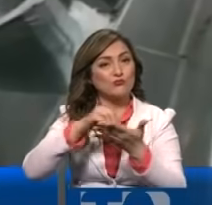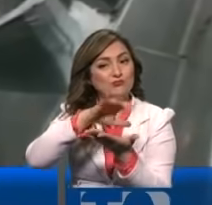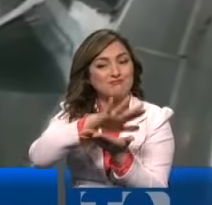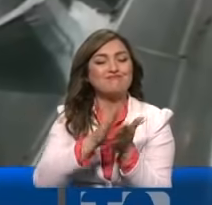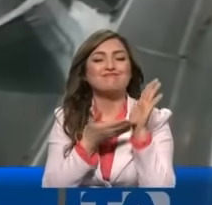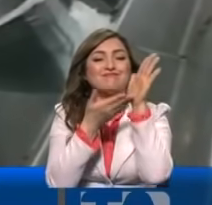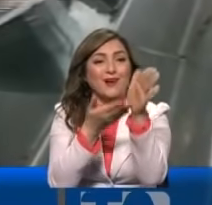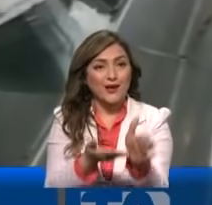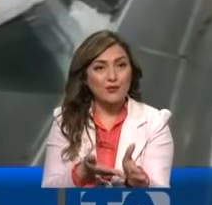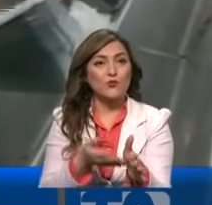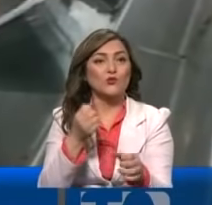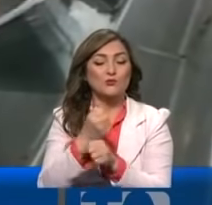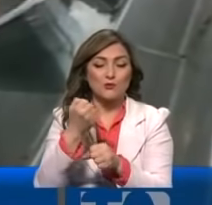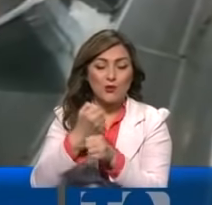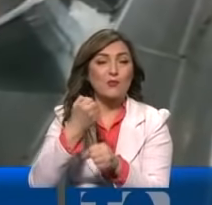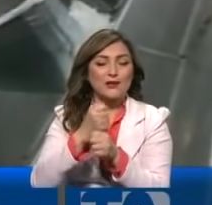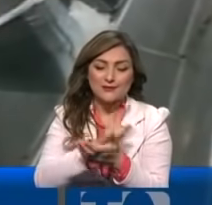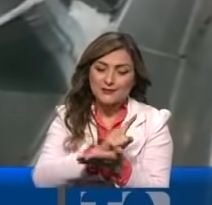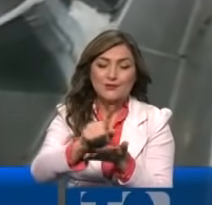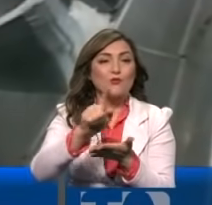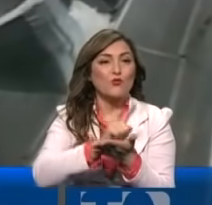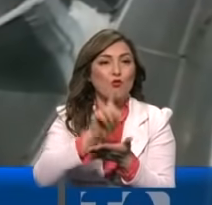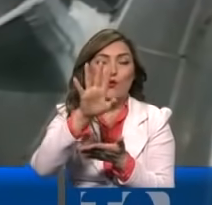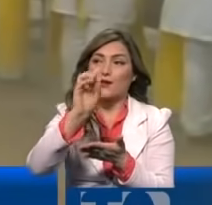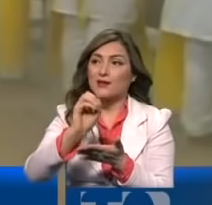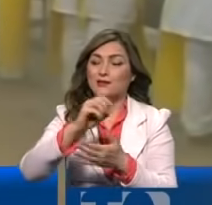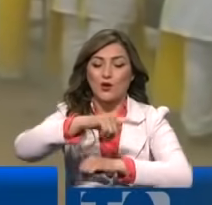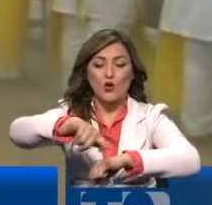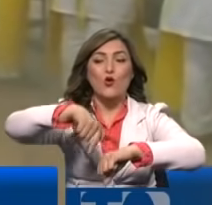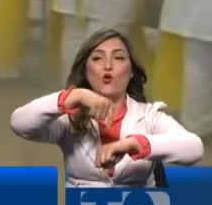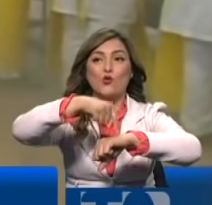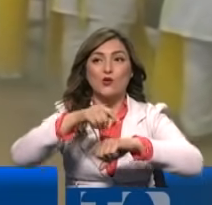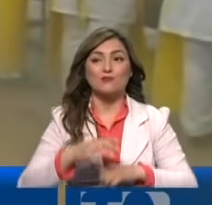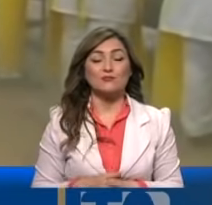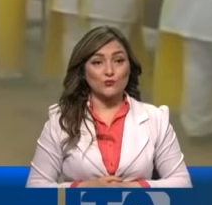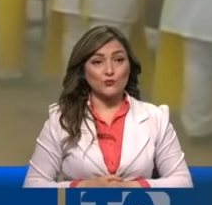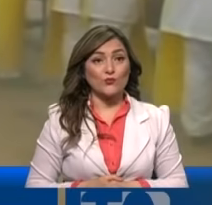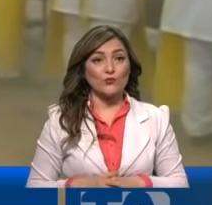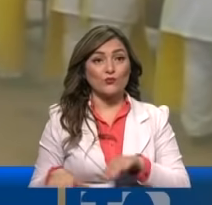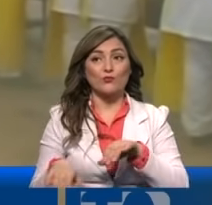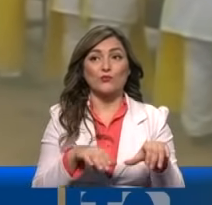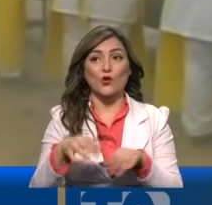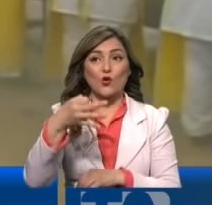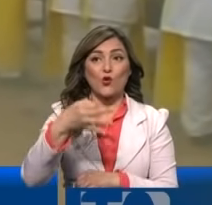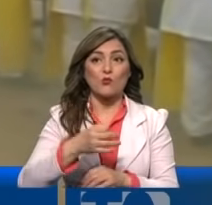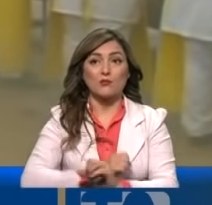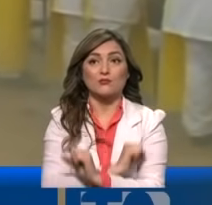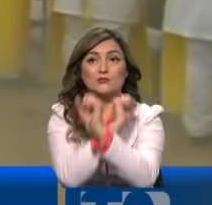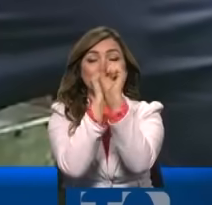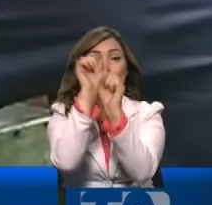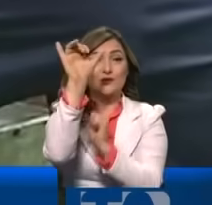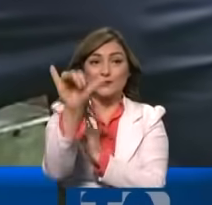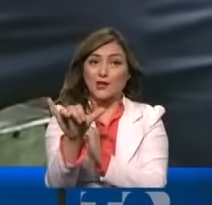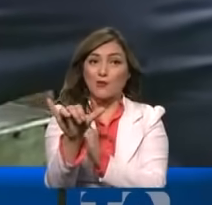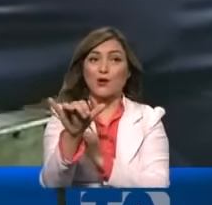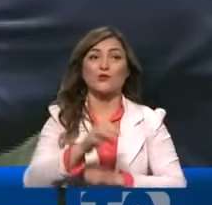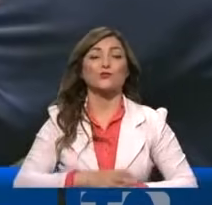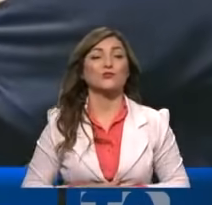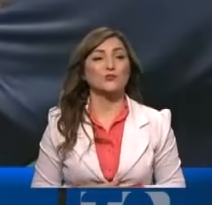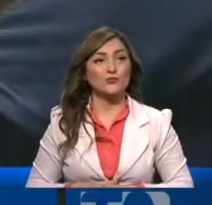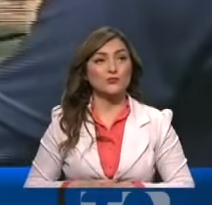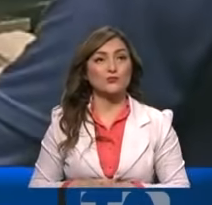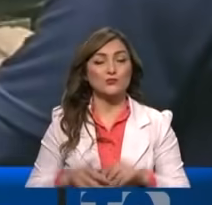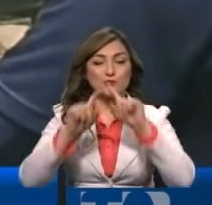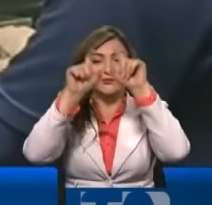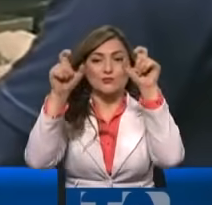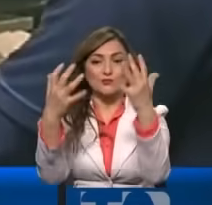Por ejemplo, jornadas de trabajo semanales de 40 horas cumpliendo parte de las actividades en la mañana del sábado. Los empresarios